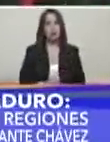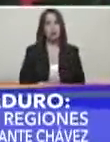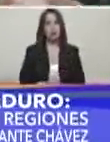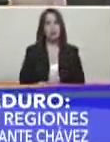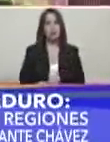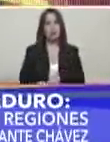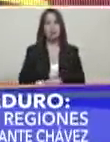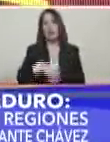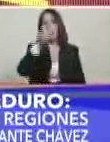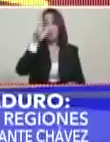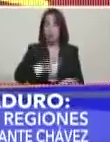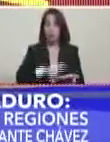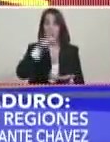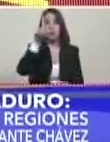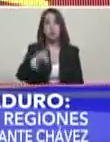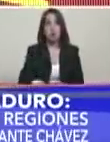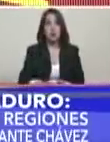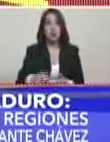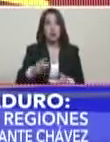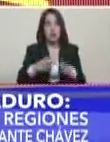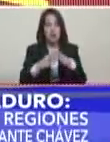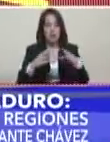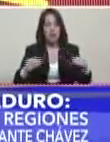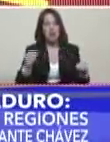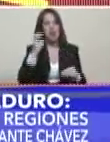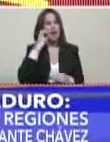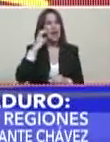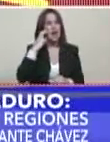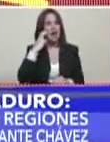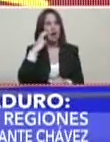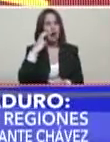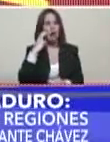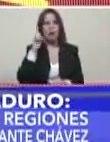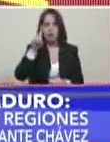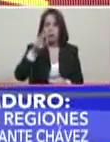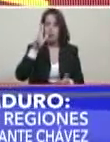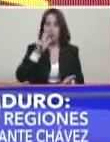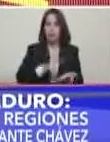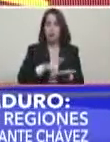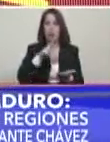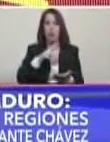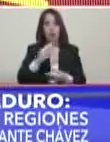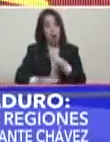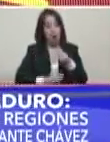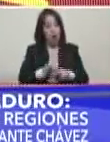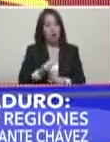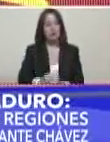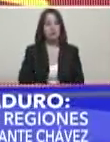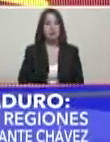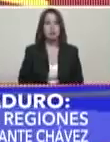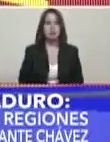somete la aprobación del cacao Oderí. Aprobado. Cúmplase.